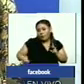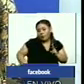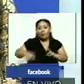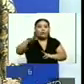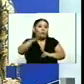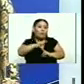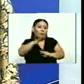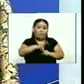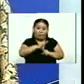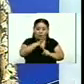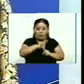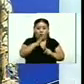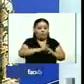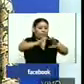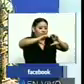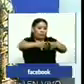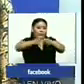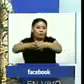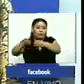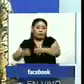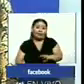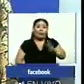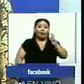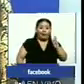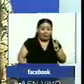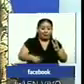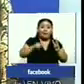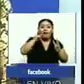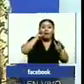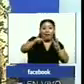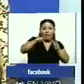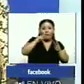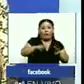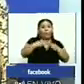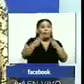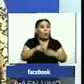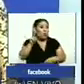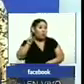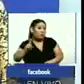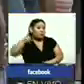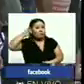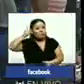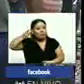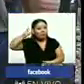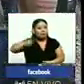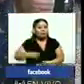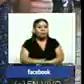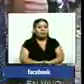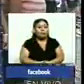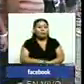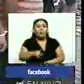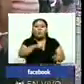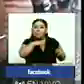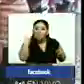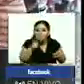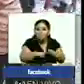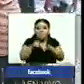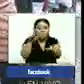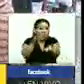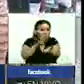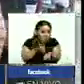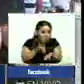Martín. Entre los capturados están tres cabecillas de pandillas y un profesor. Por homicidio,